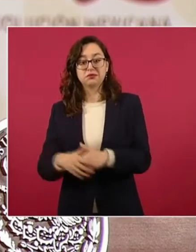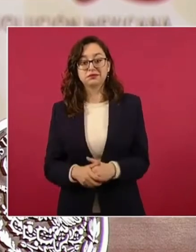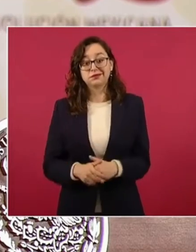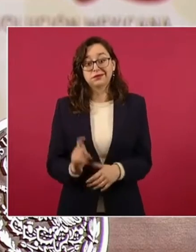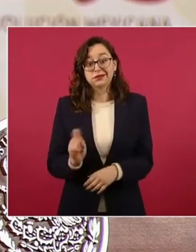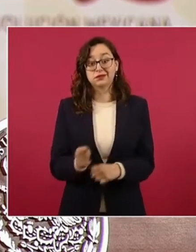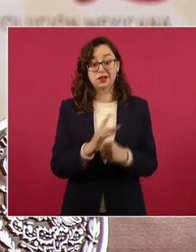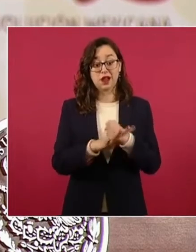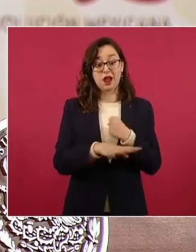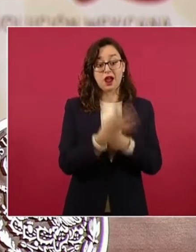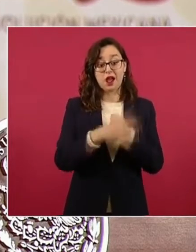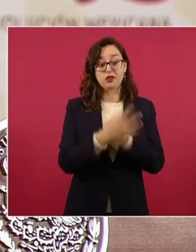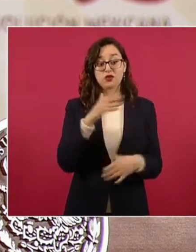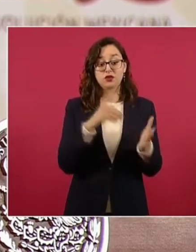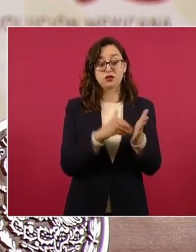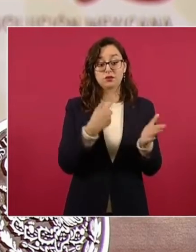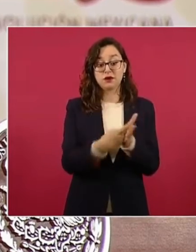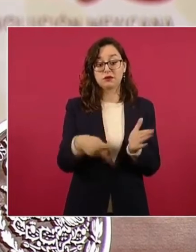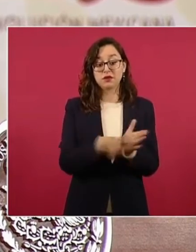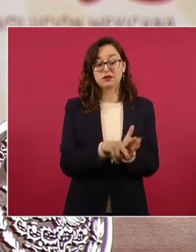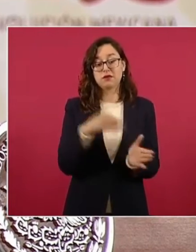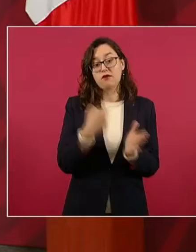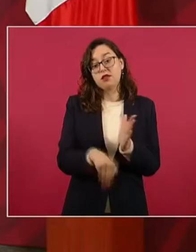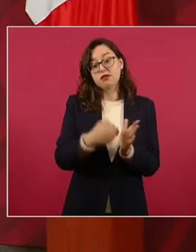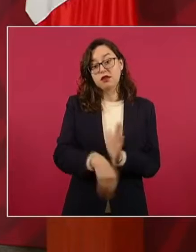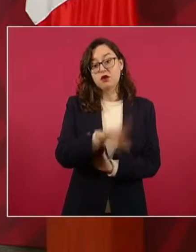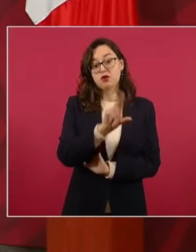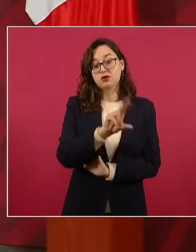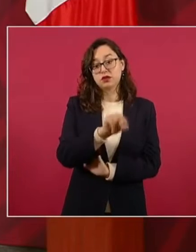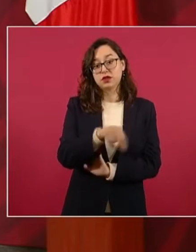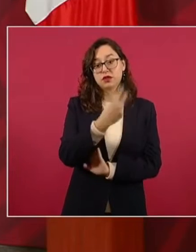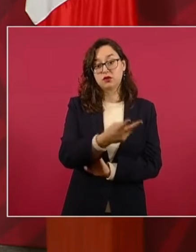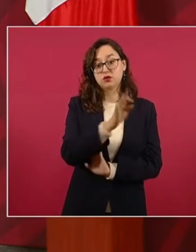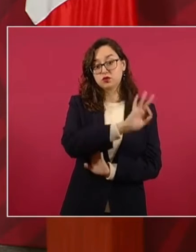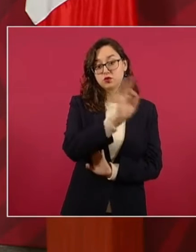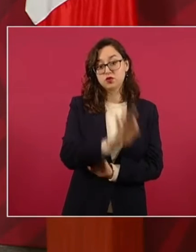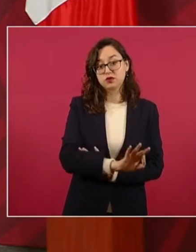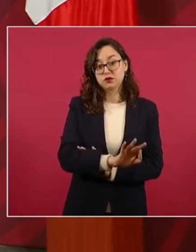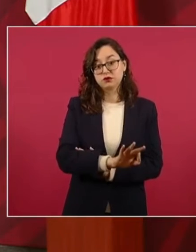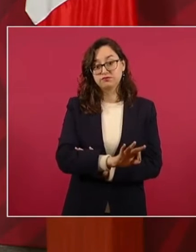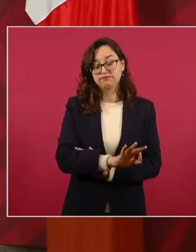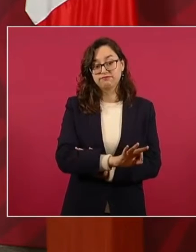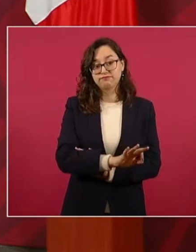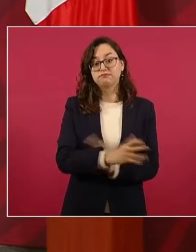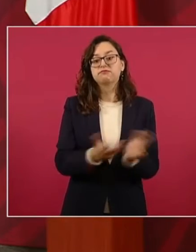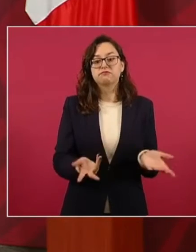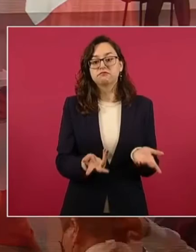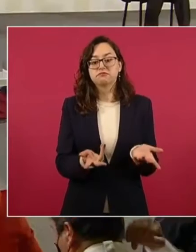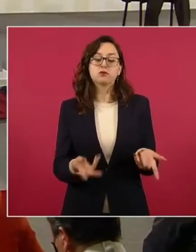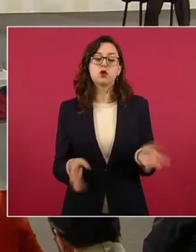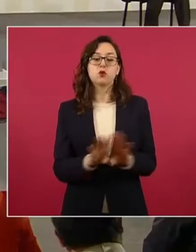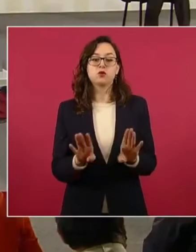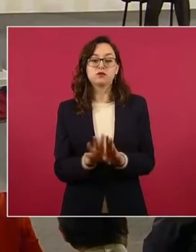el 82% de médicos especialistas. ¿Qué vamos a hacer en ese sentido? Si nos pueden pasar la